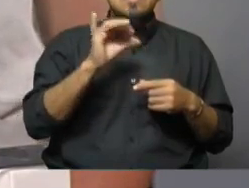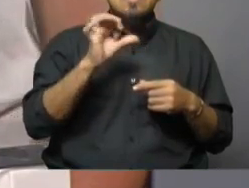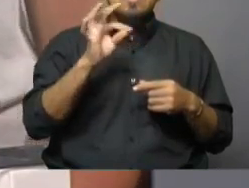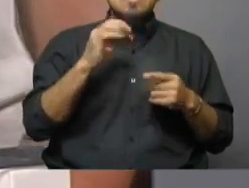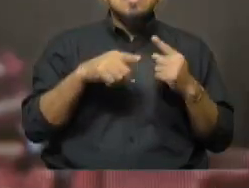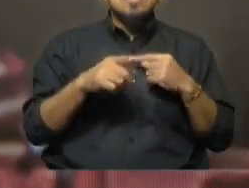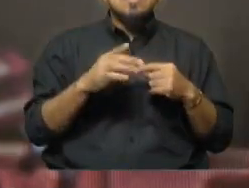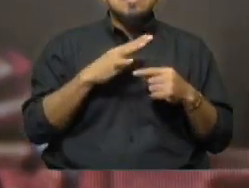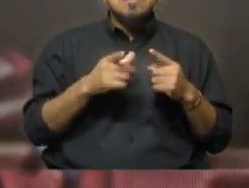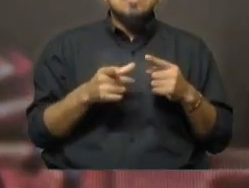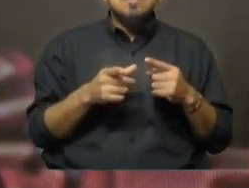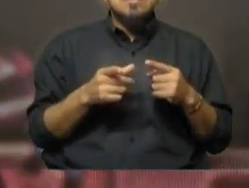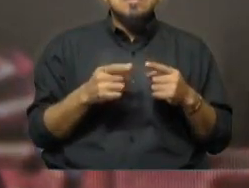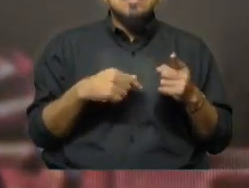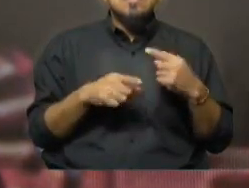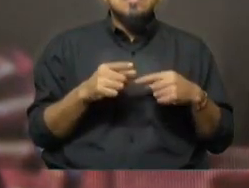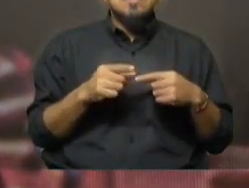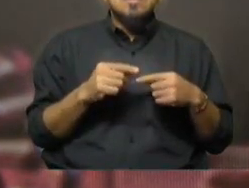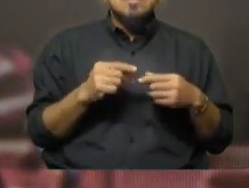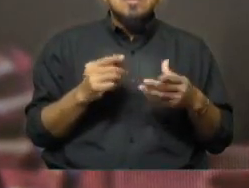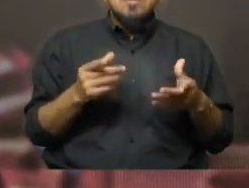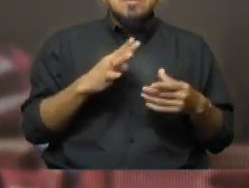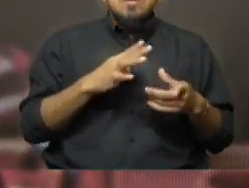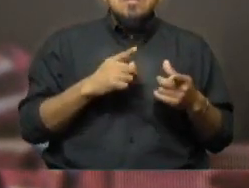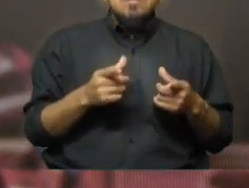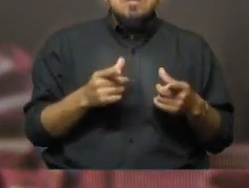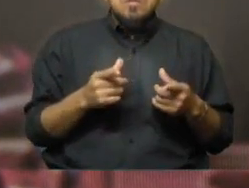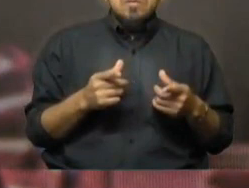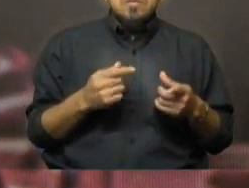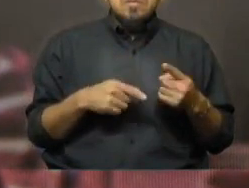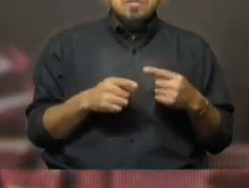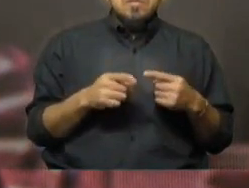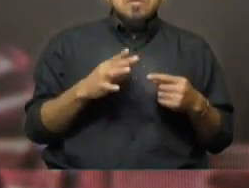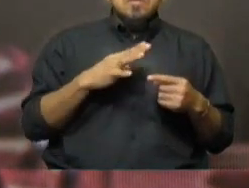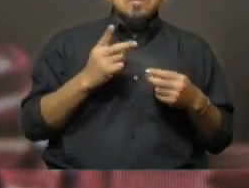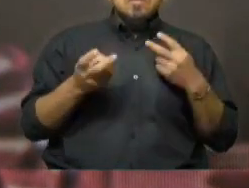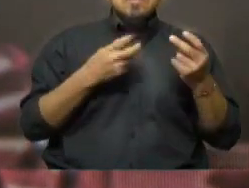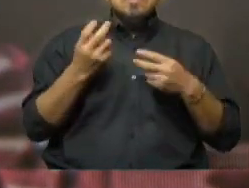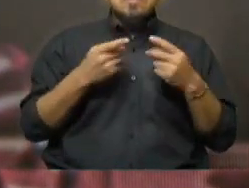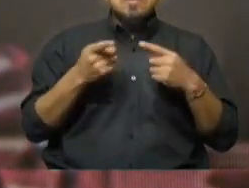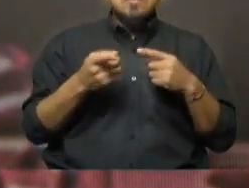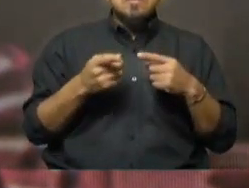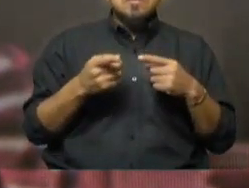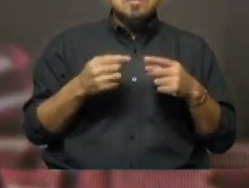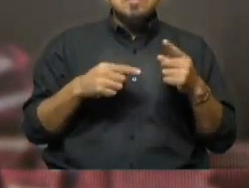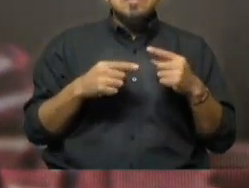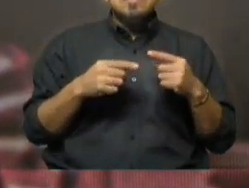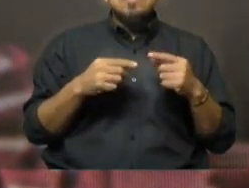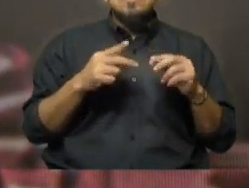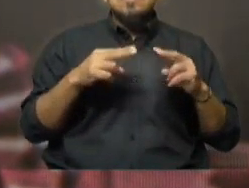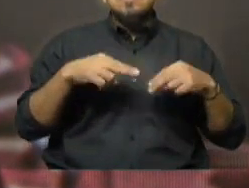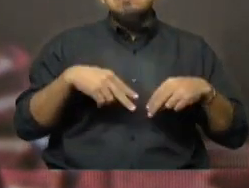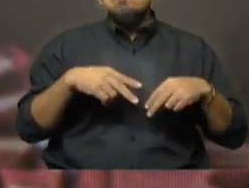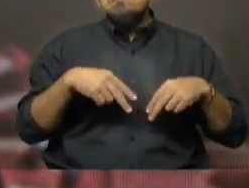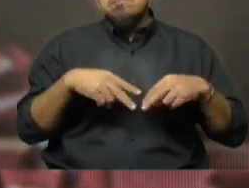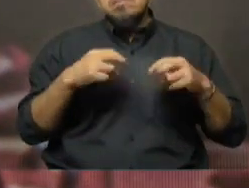nuestras playlists, interpelarnos, a ver qué es lo que tenemos allí y empezar a buscar, a ser un poco autodidactas en esa búsqueda